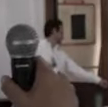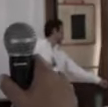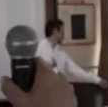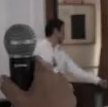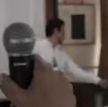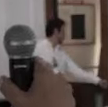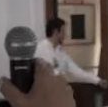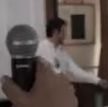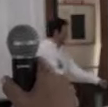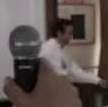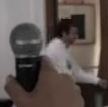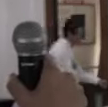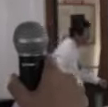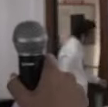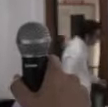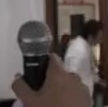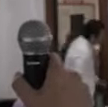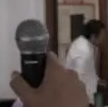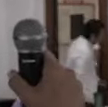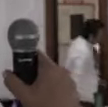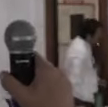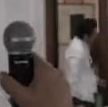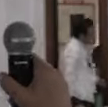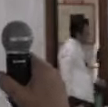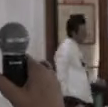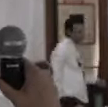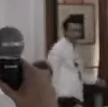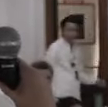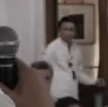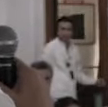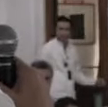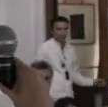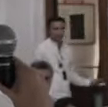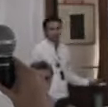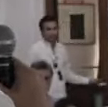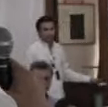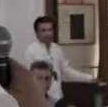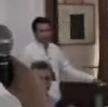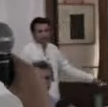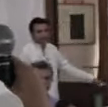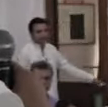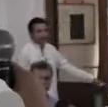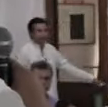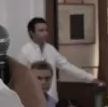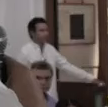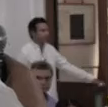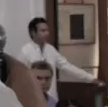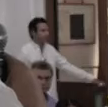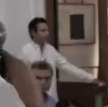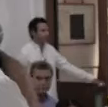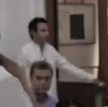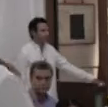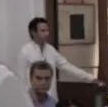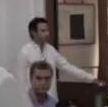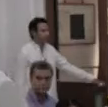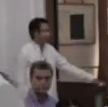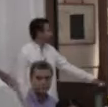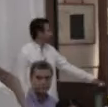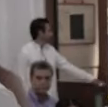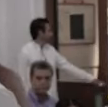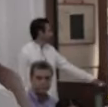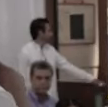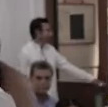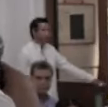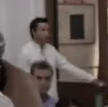sentido poder tener una mayor oferta también laboral. Porque no puede ser